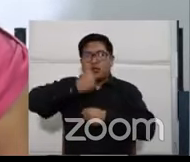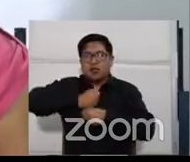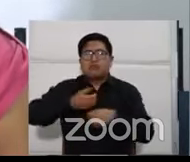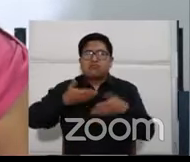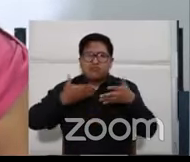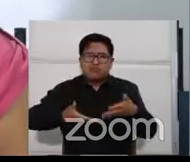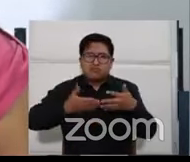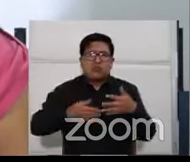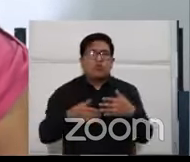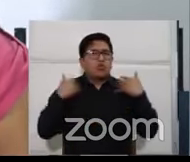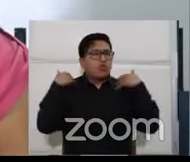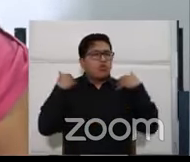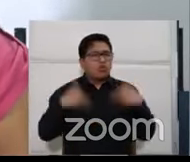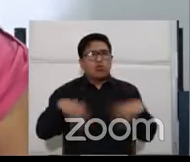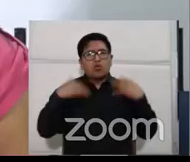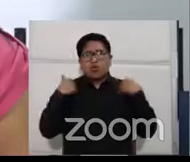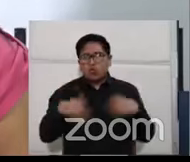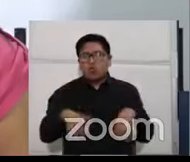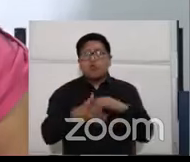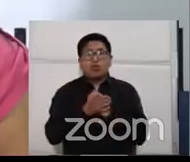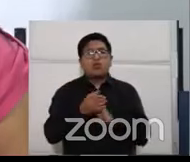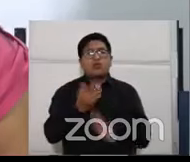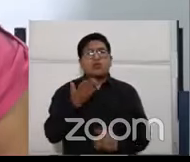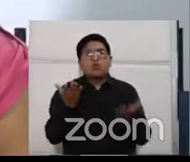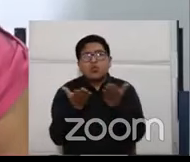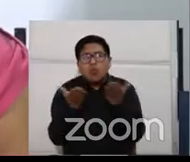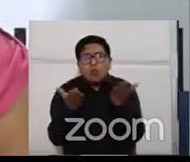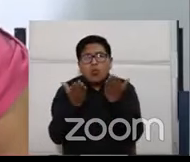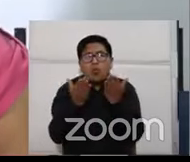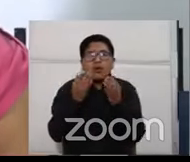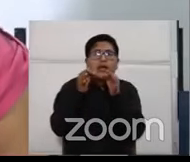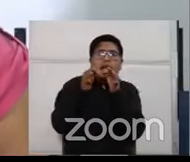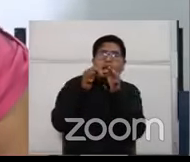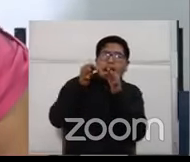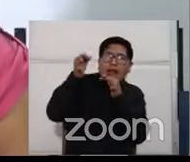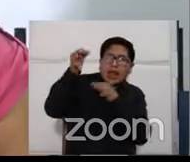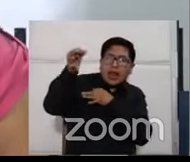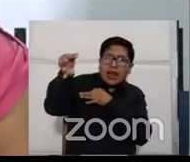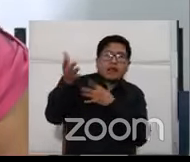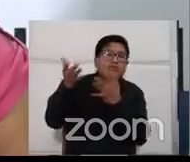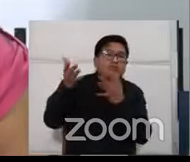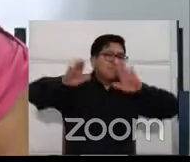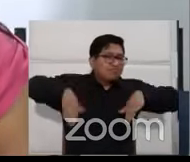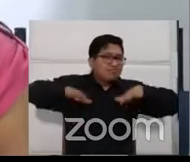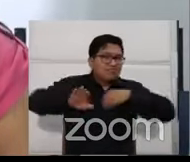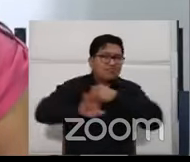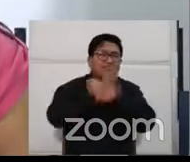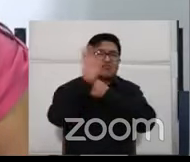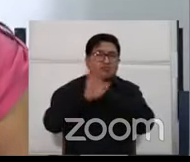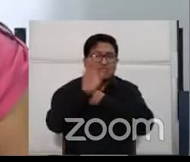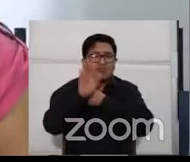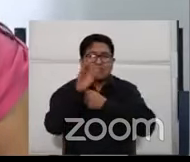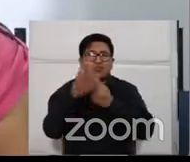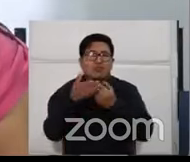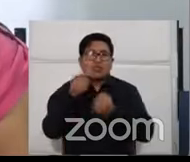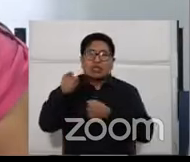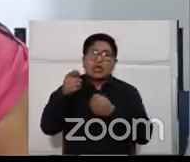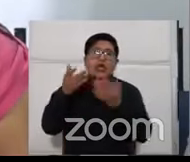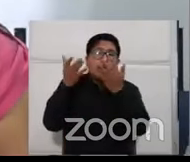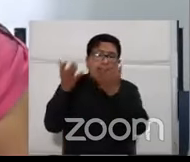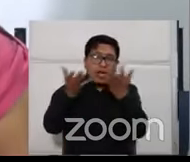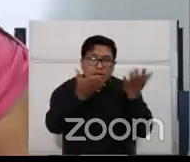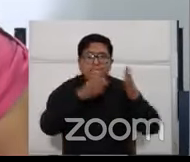especial en escenarios donde la protección social no alcanza todos los sectores y habitantes orillando y exponiendo a